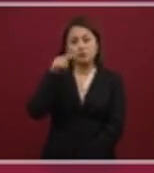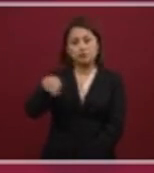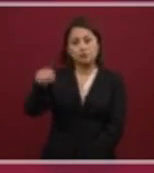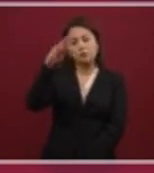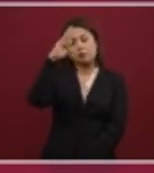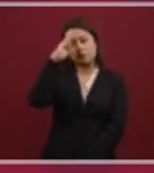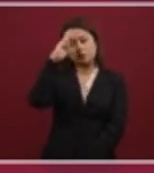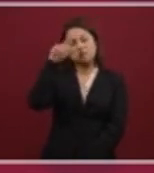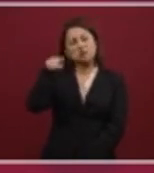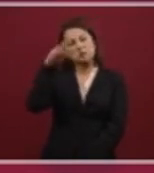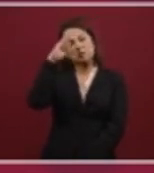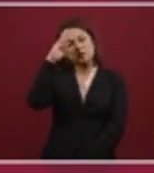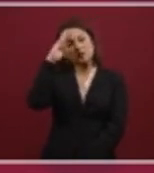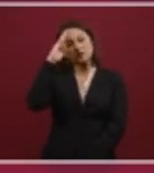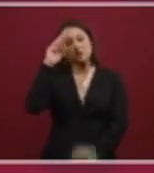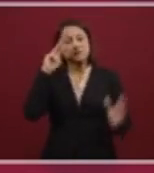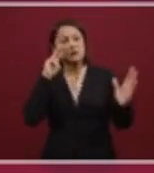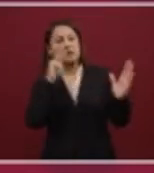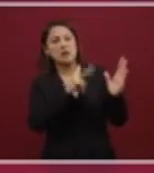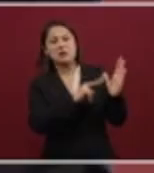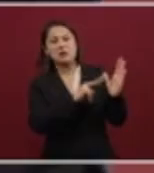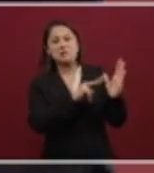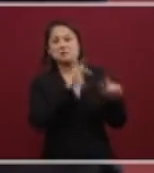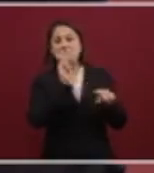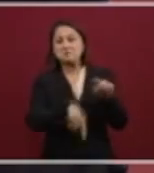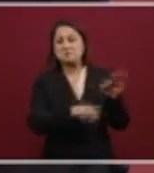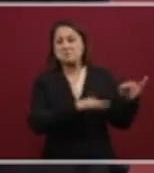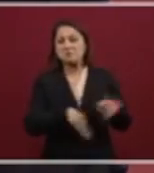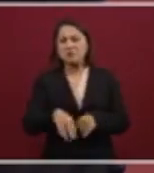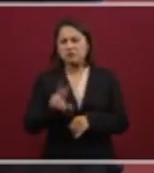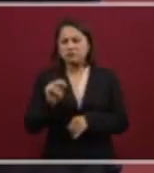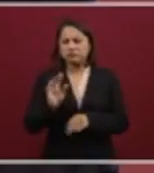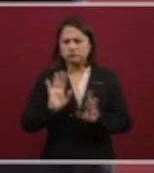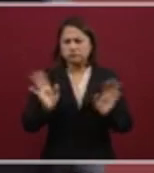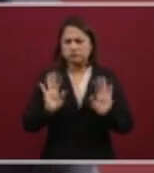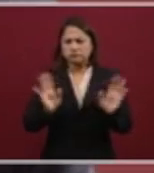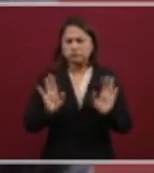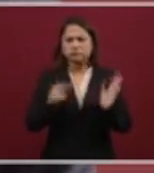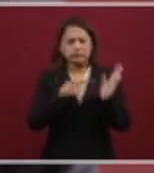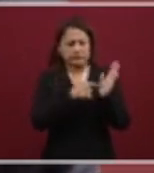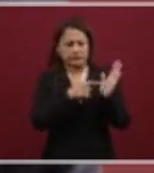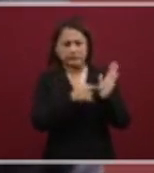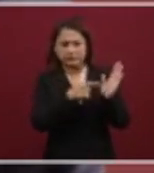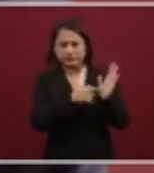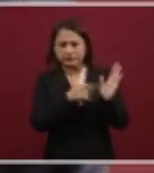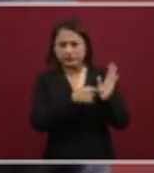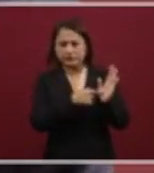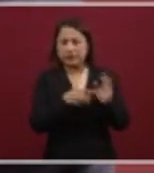cuenta, ¿sí? Que es solo mayo, de estos